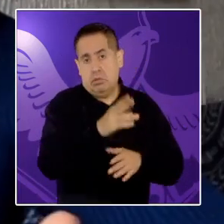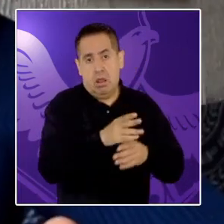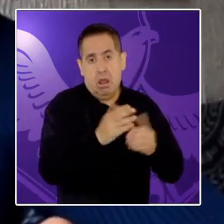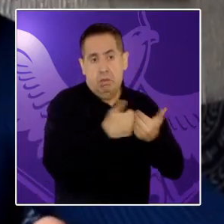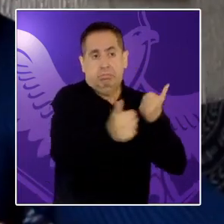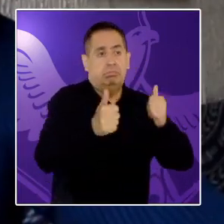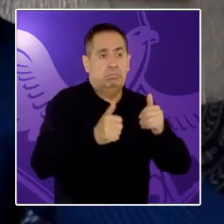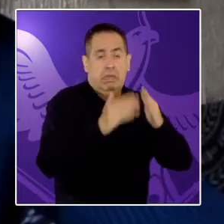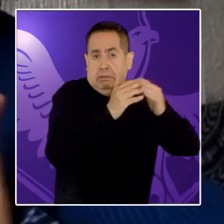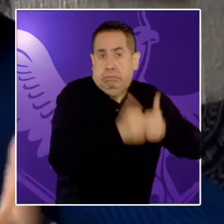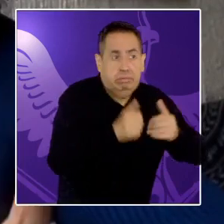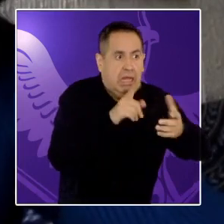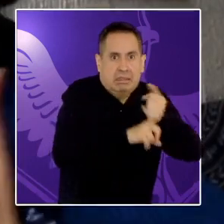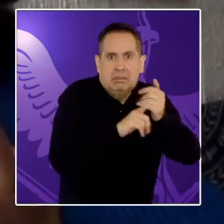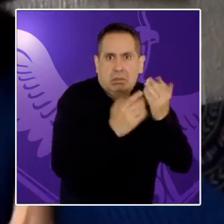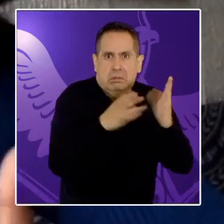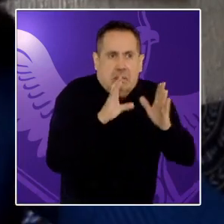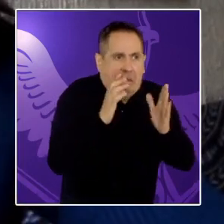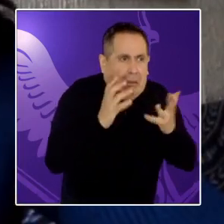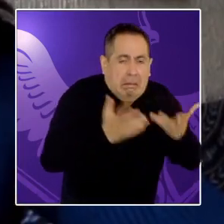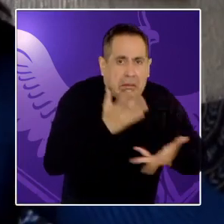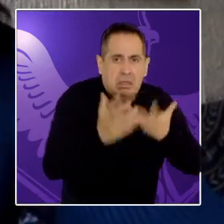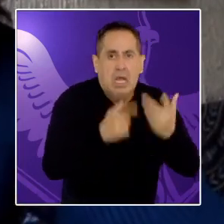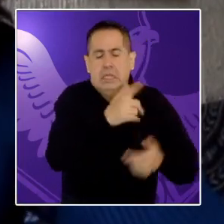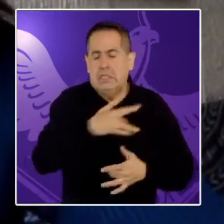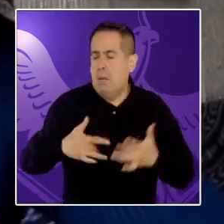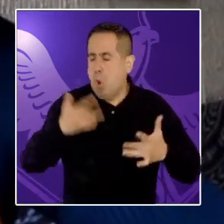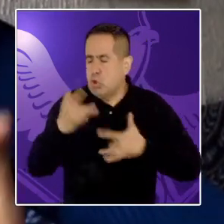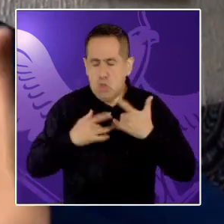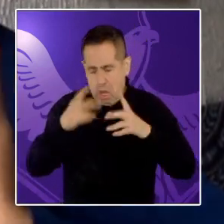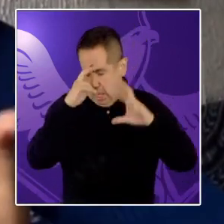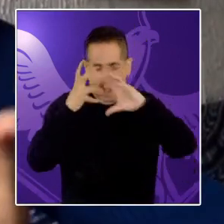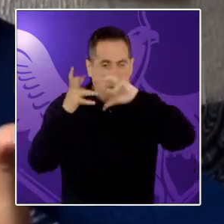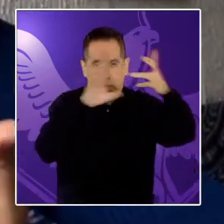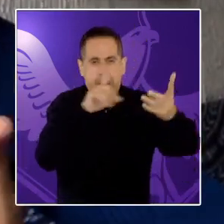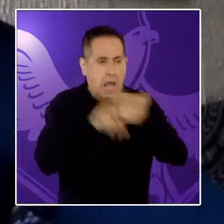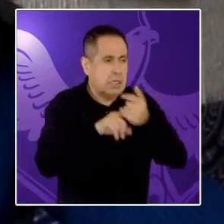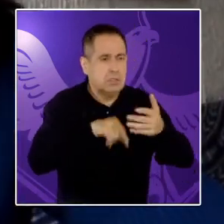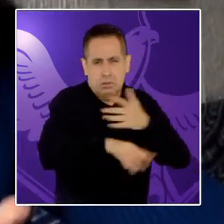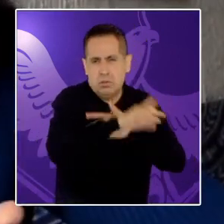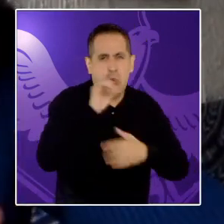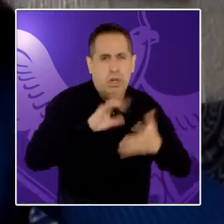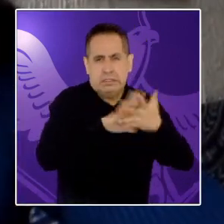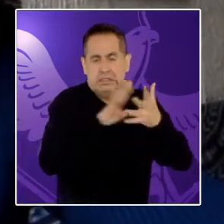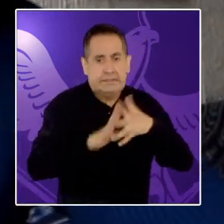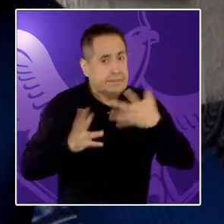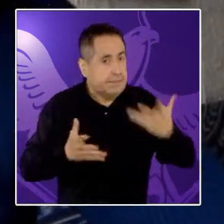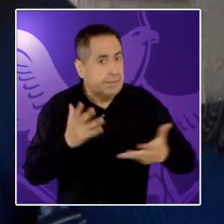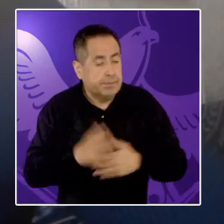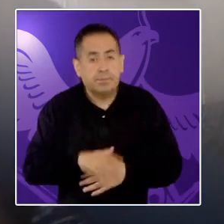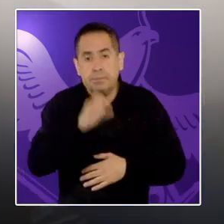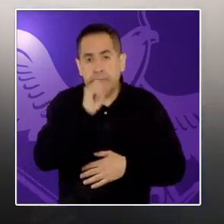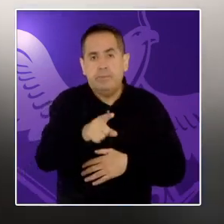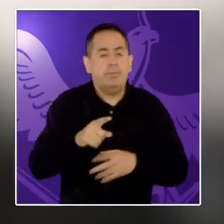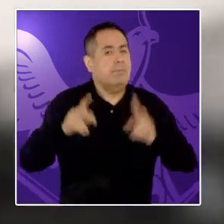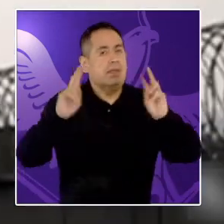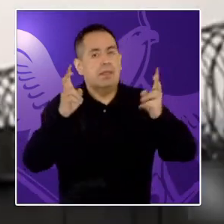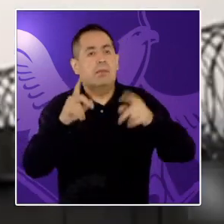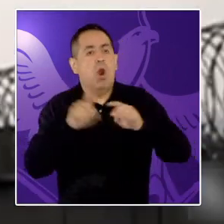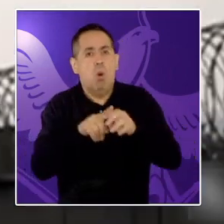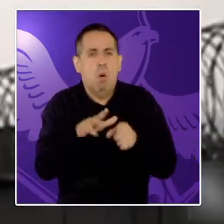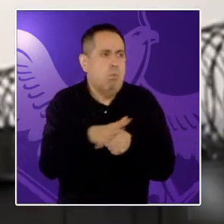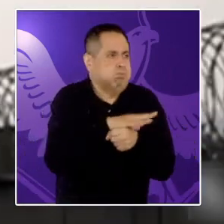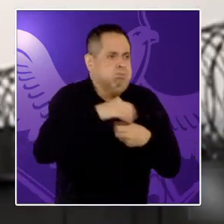Esto necesariamente, ha incrementado o ha provocado mucha desestabilidad emocional en la población penitenciaria. Por otra